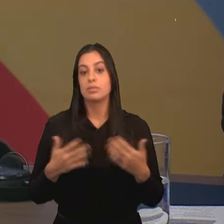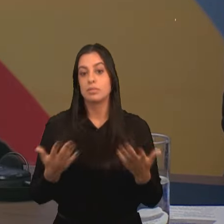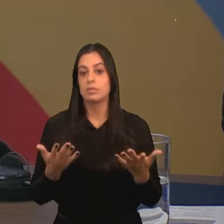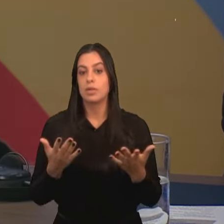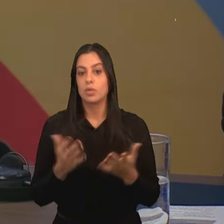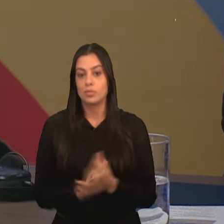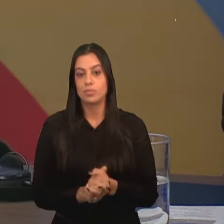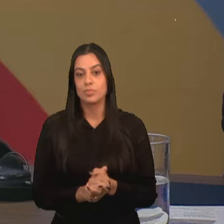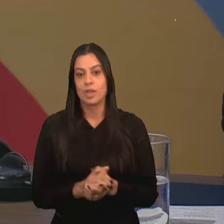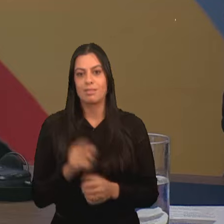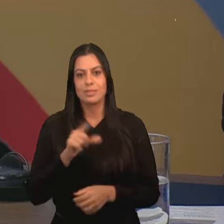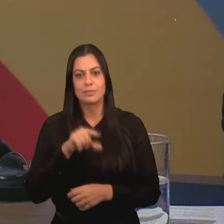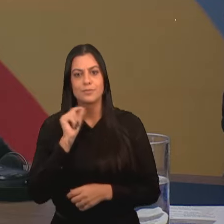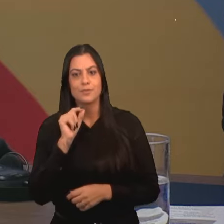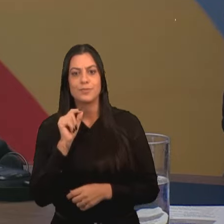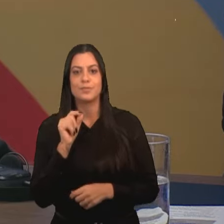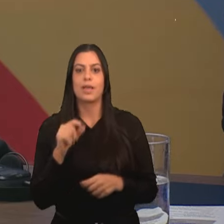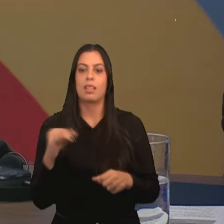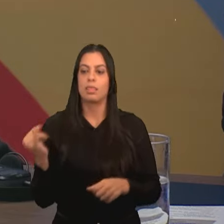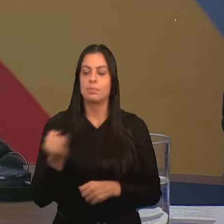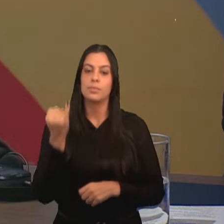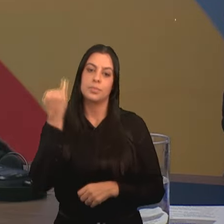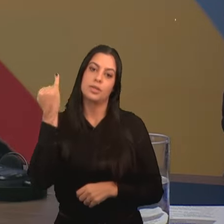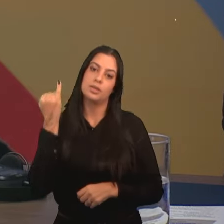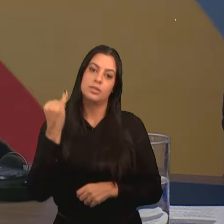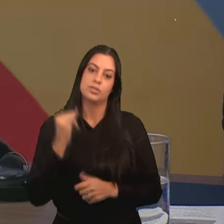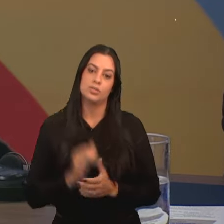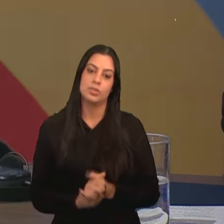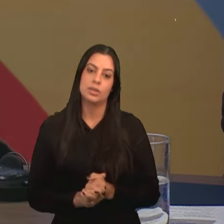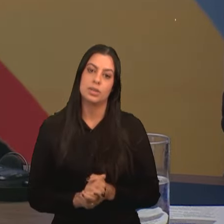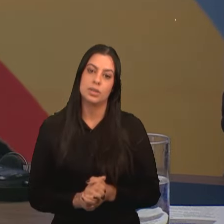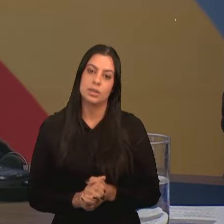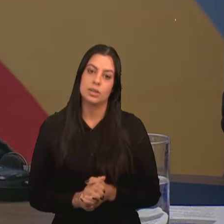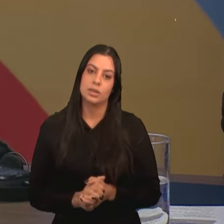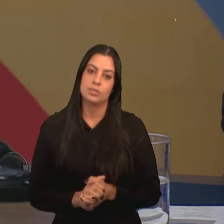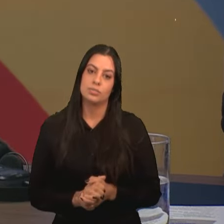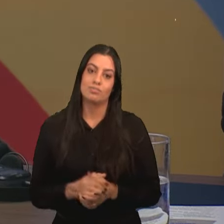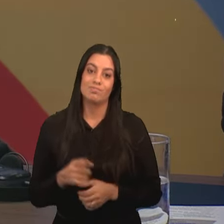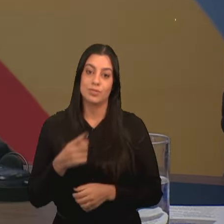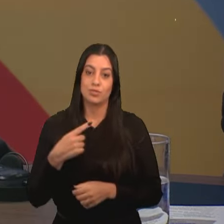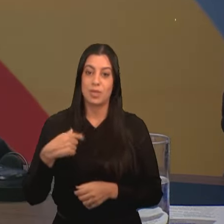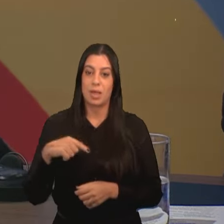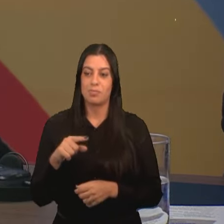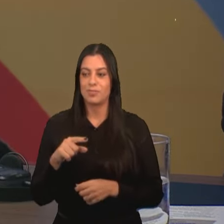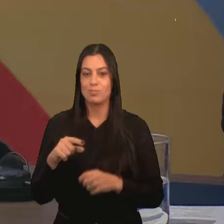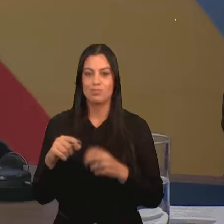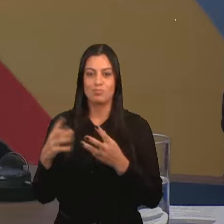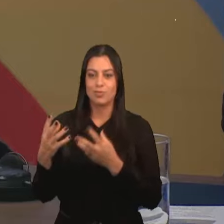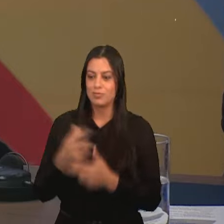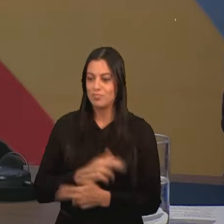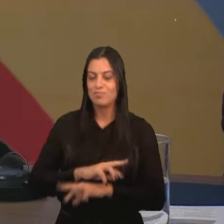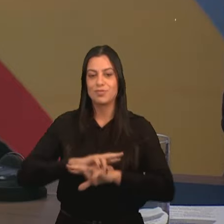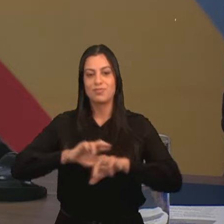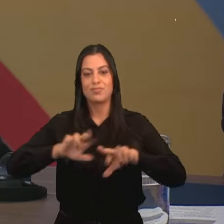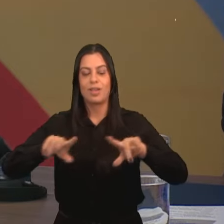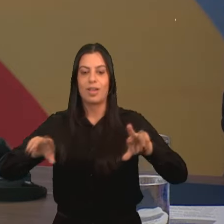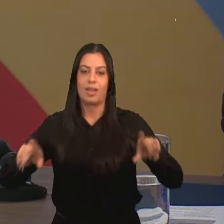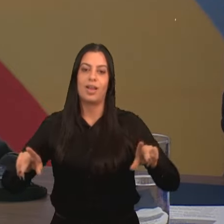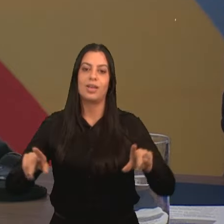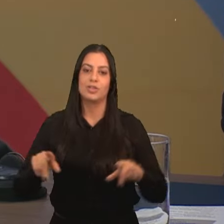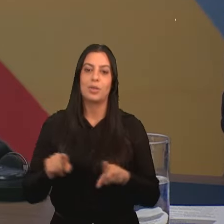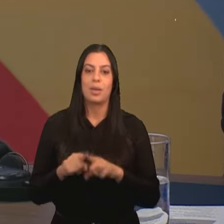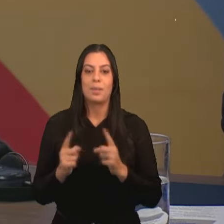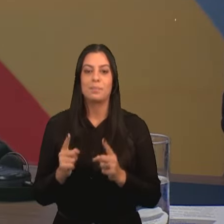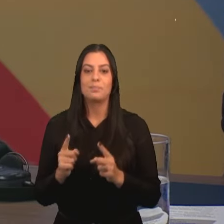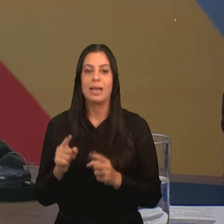Esa decisión es una decisión importante. Son tantos los casos que podríamos